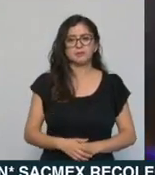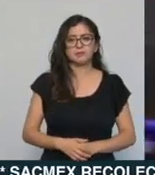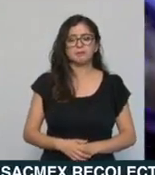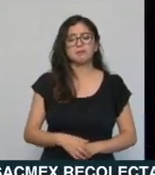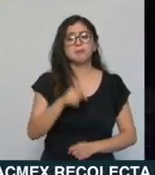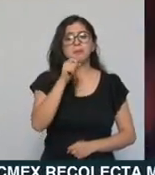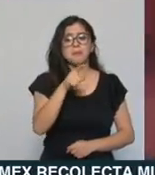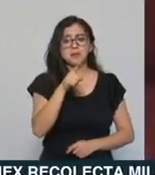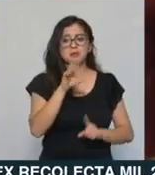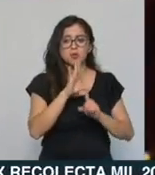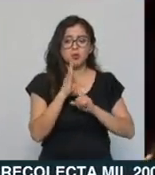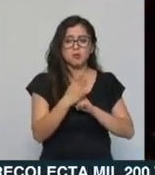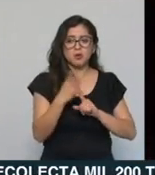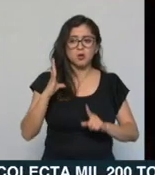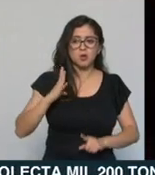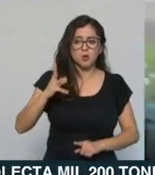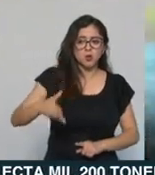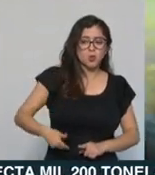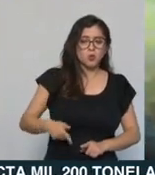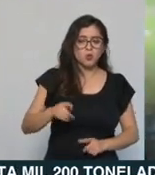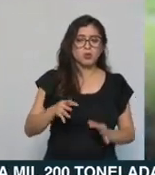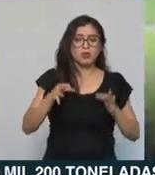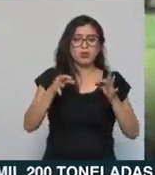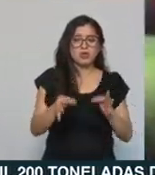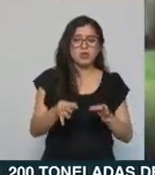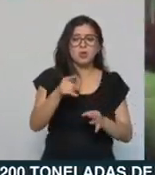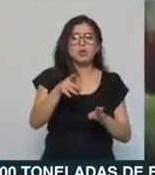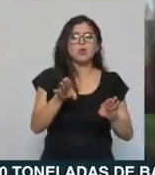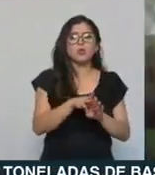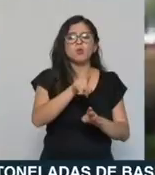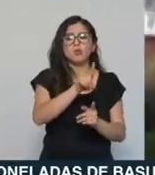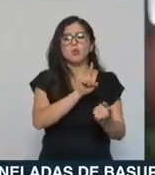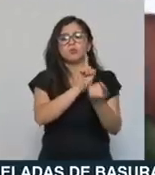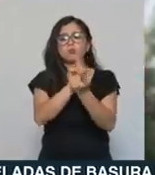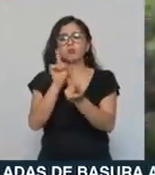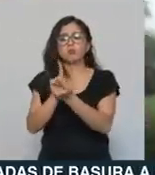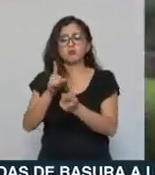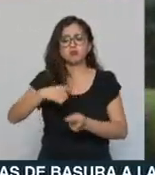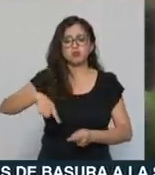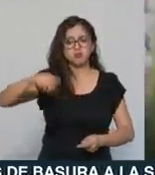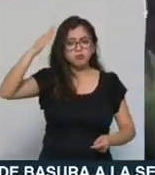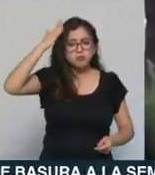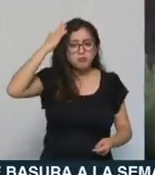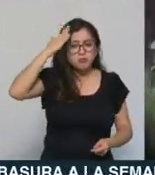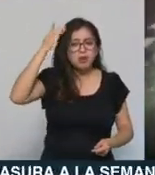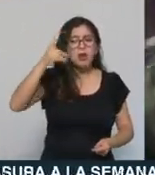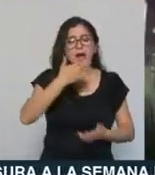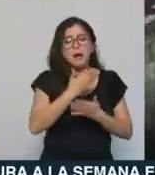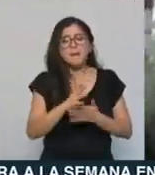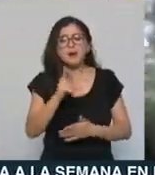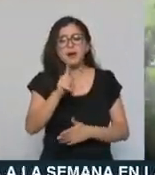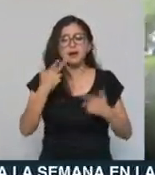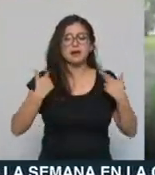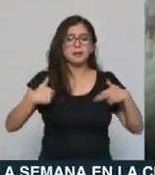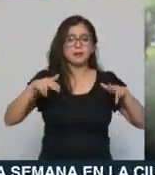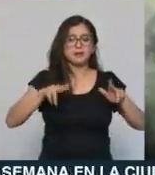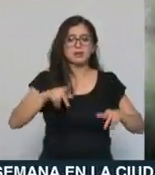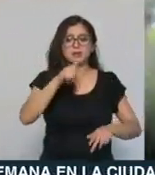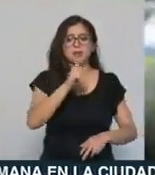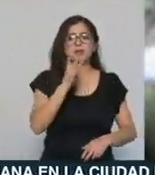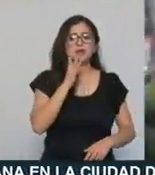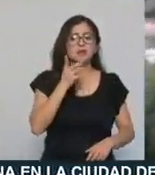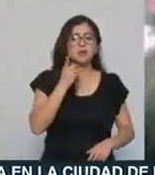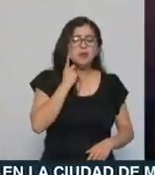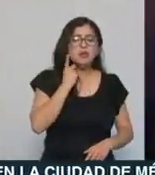Comité Orgullo y Dignidad, ¿qué acercamiento has tenido con las autoridades, no solo con nuestros representantes en el Congreso, pero muy